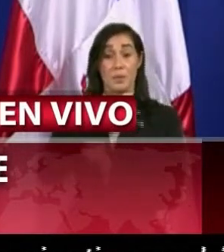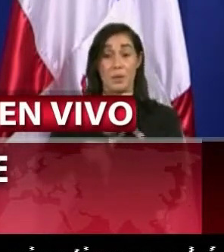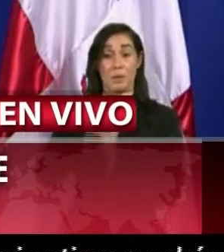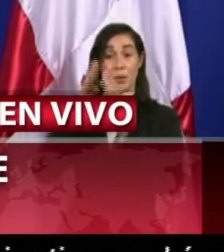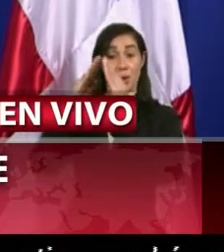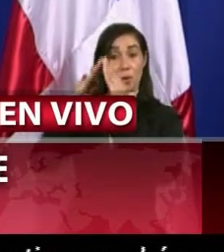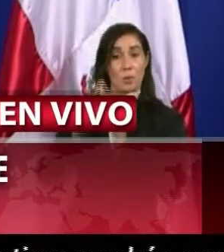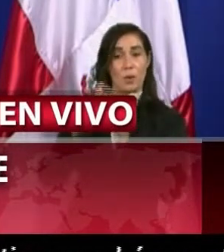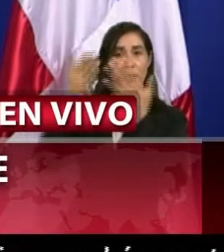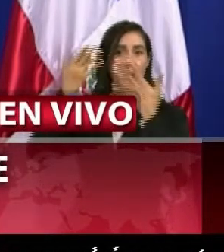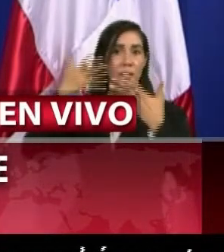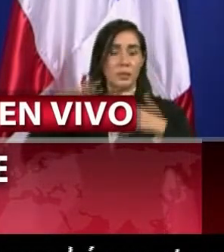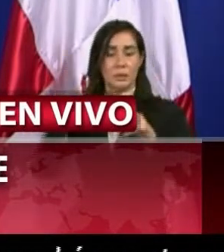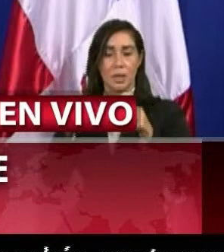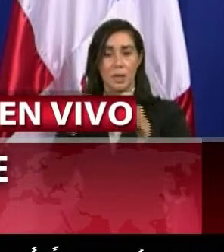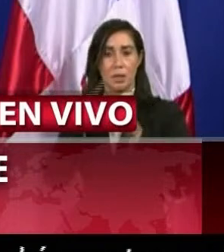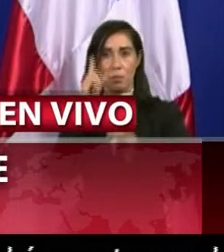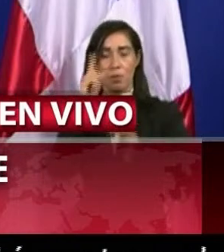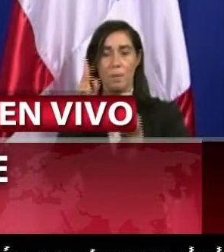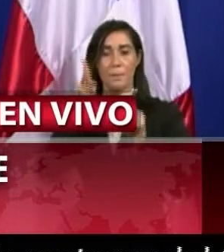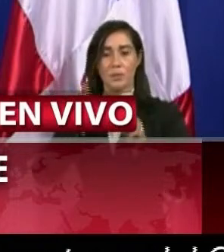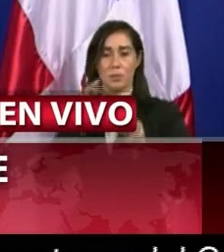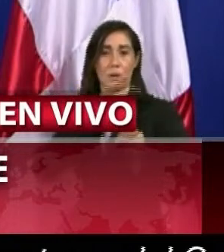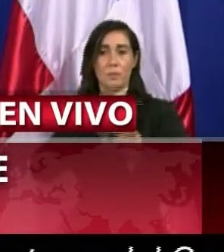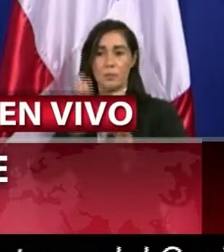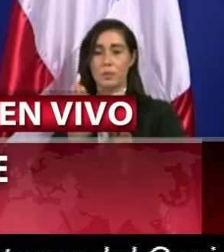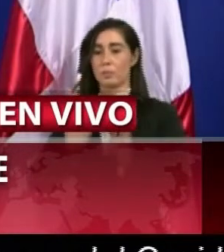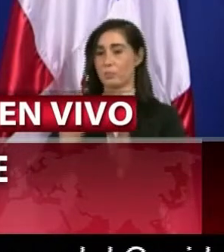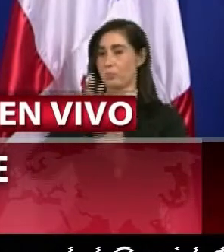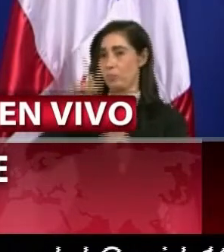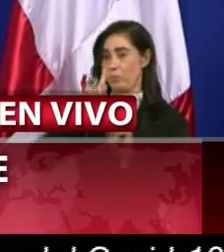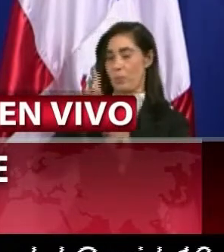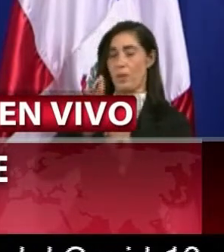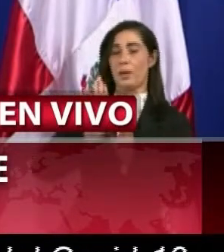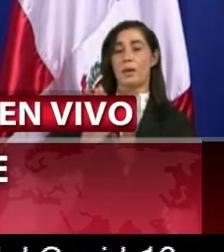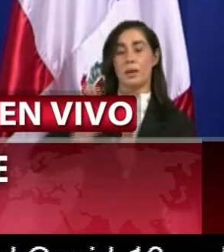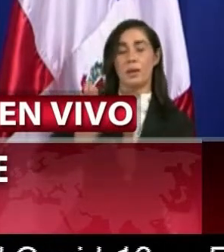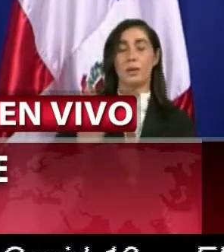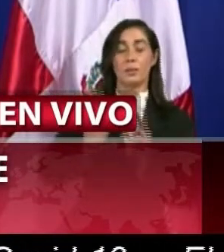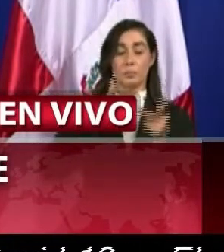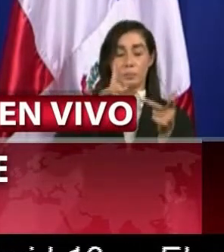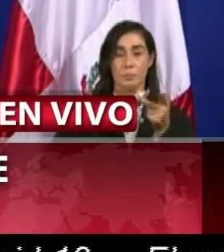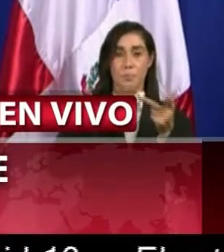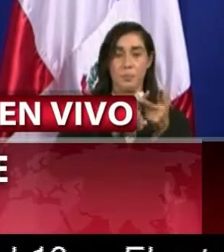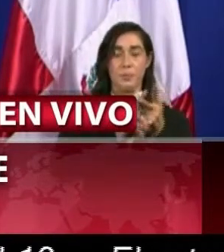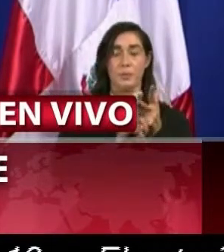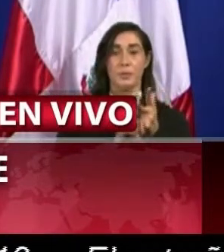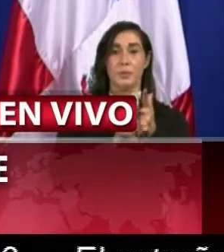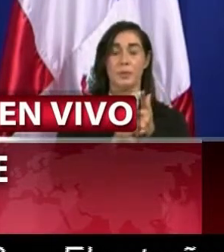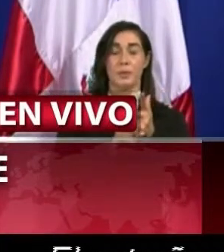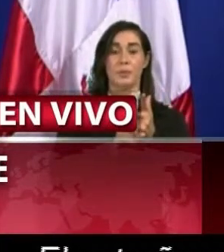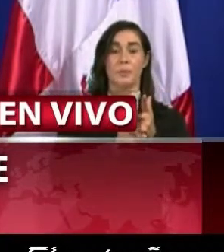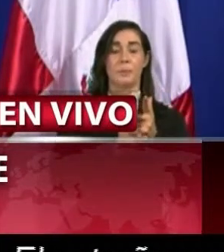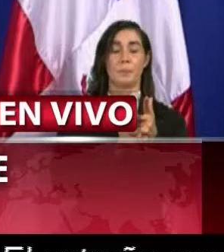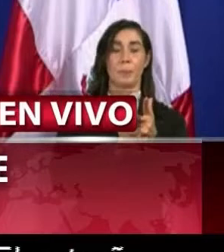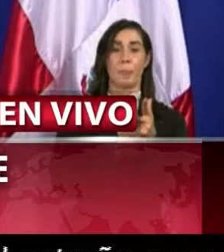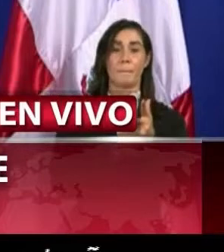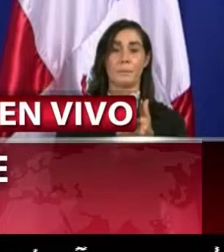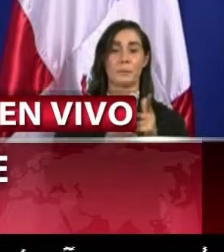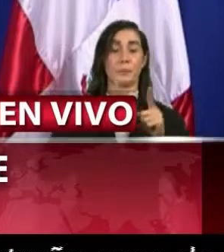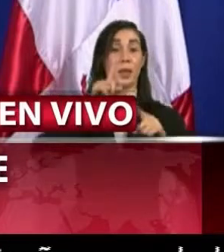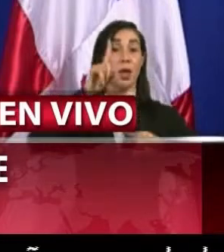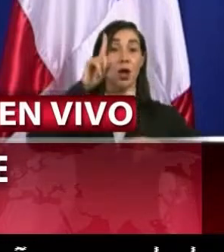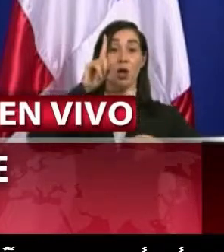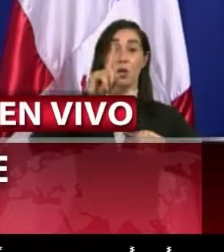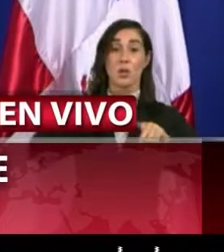hogar que ya es parte de Quédate en Casa. En tercer lugar, no se puede